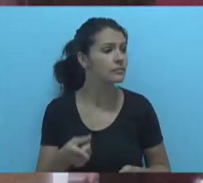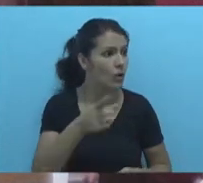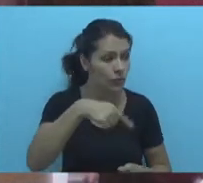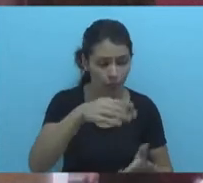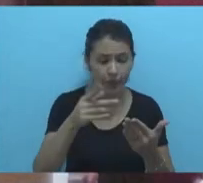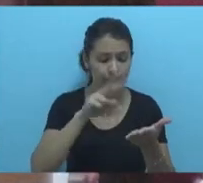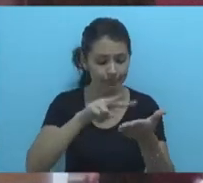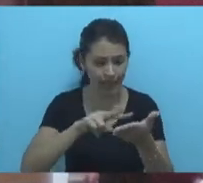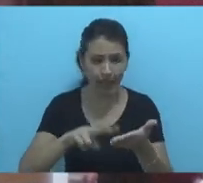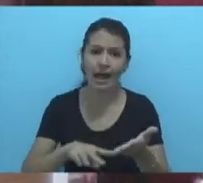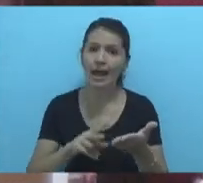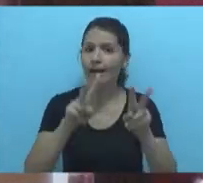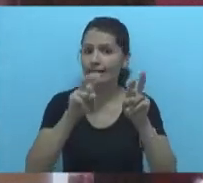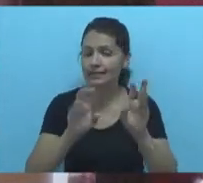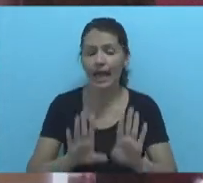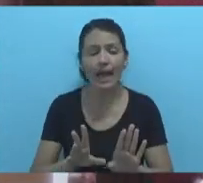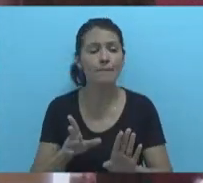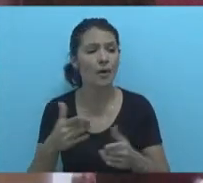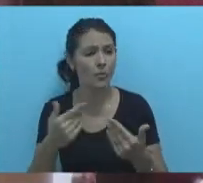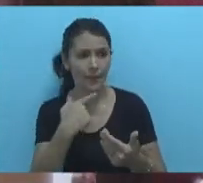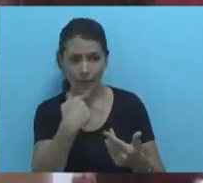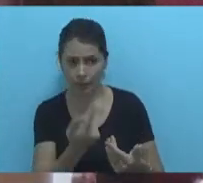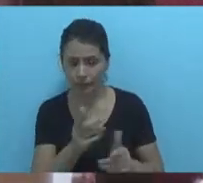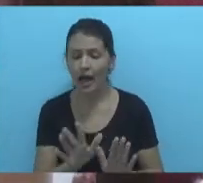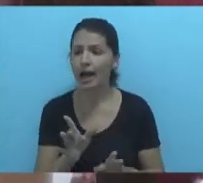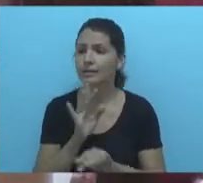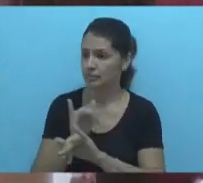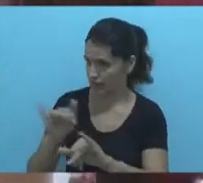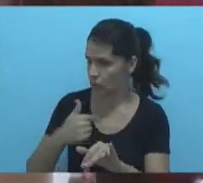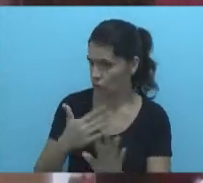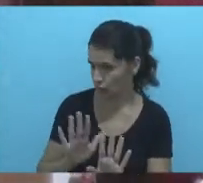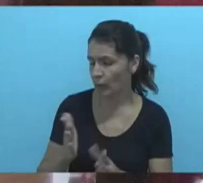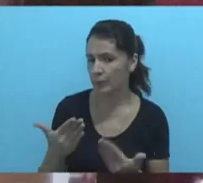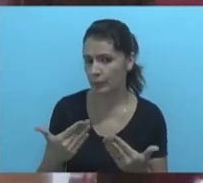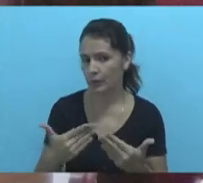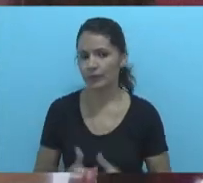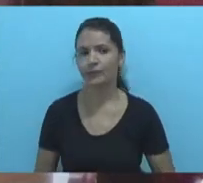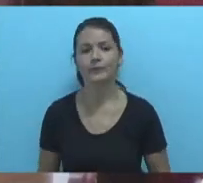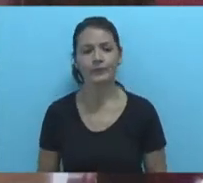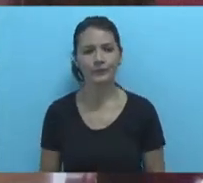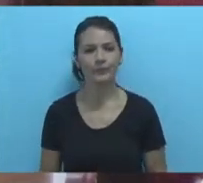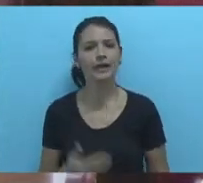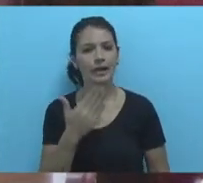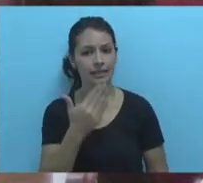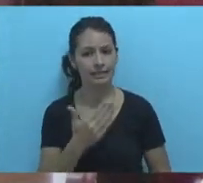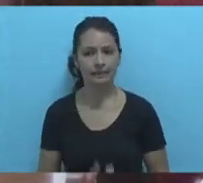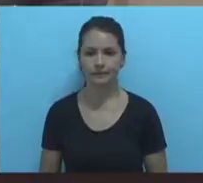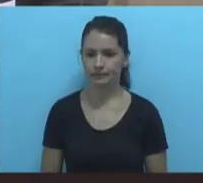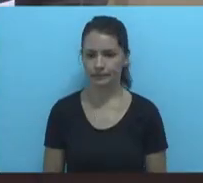todos los diputados y diputadas y cualquier explicación o informe, ampliación de informe que requieran, estamos a disposición.